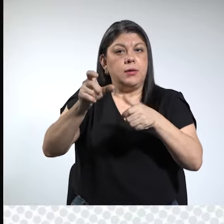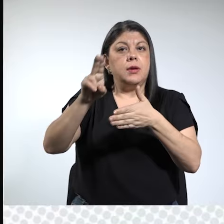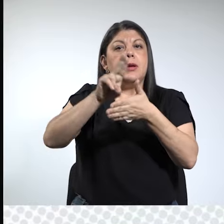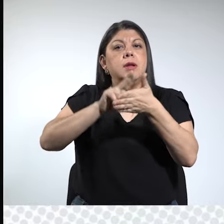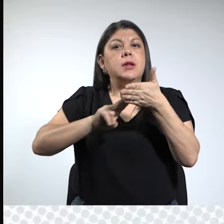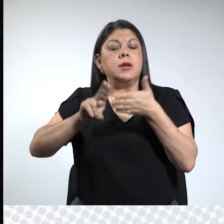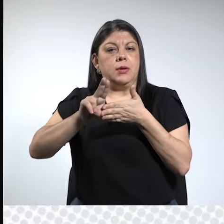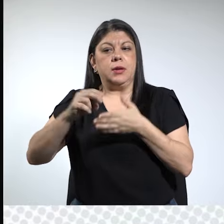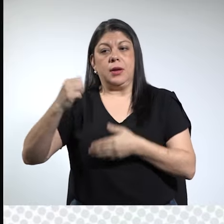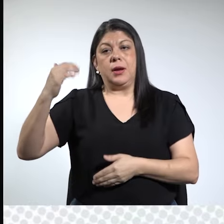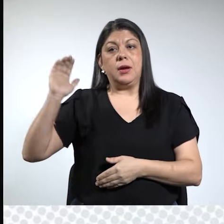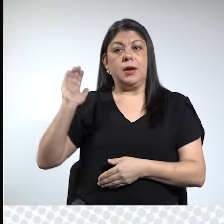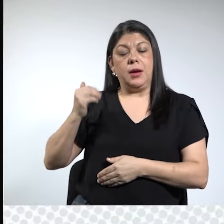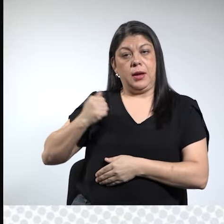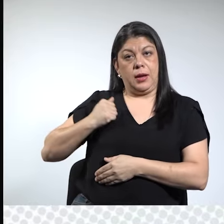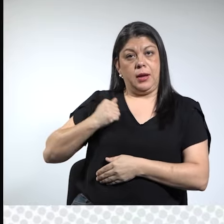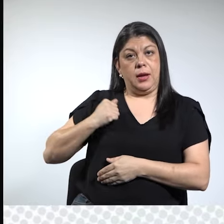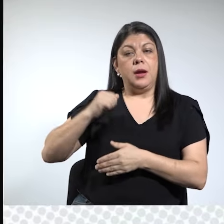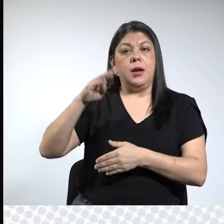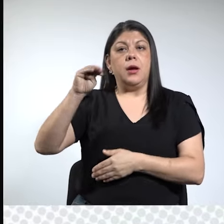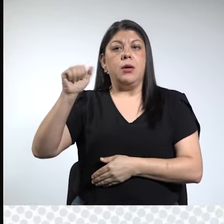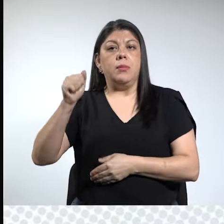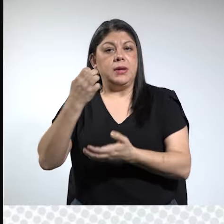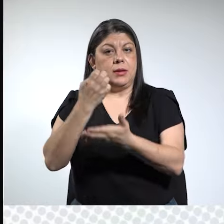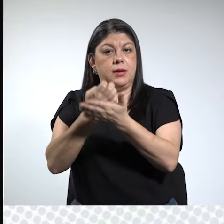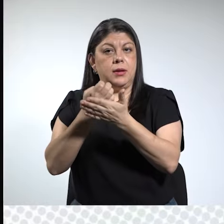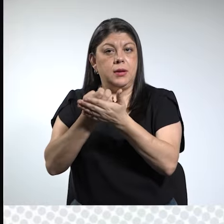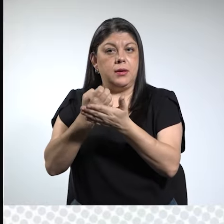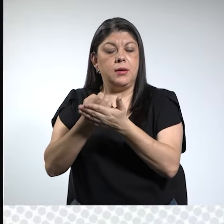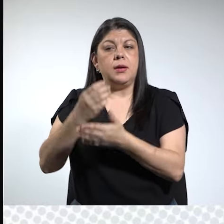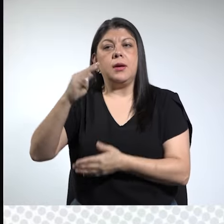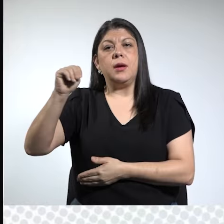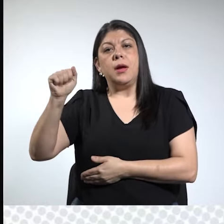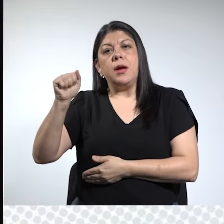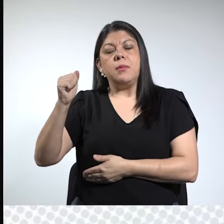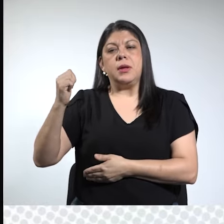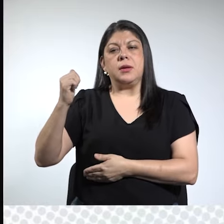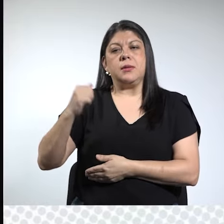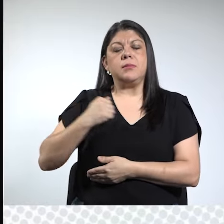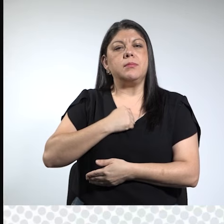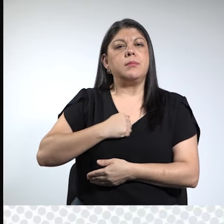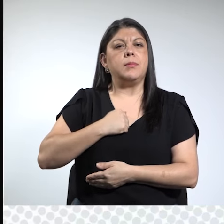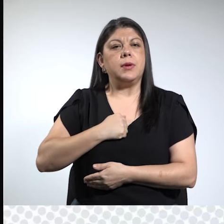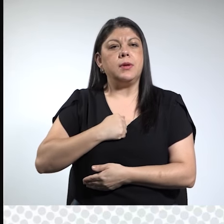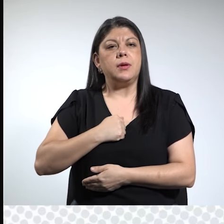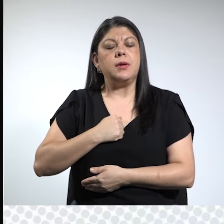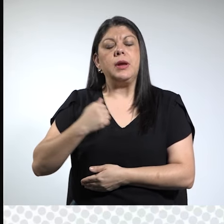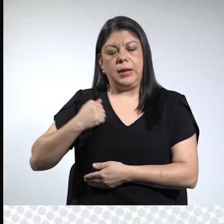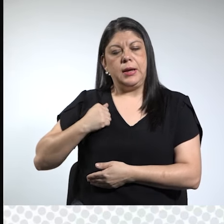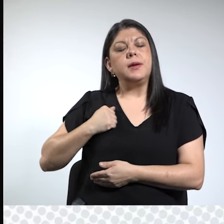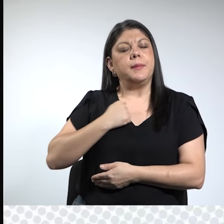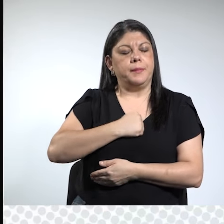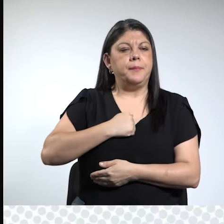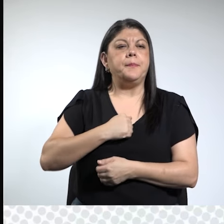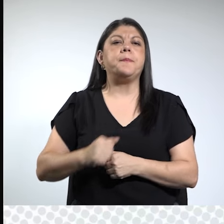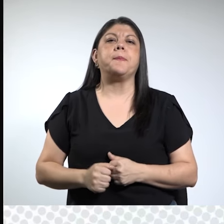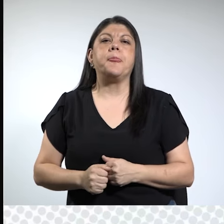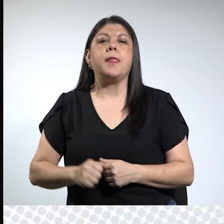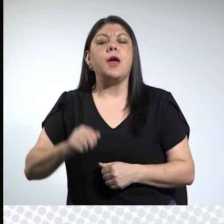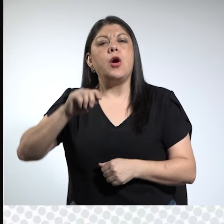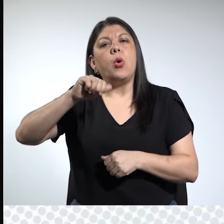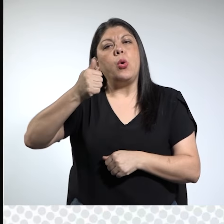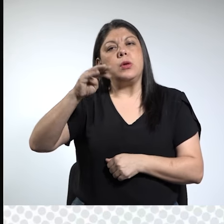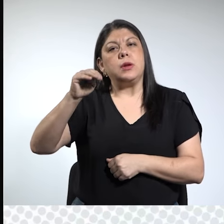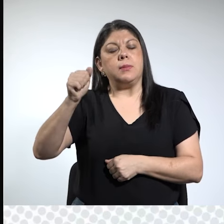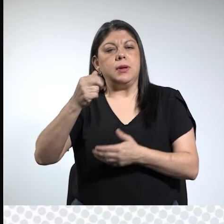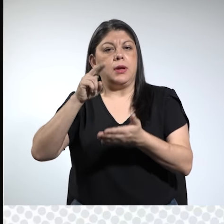Universidad de New Brunswick en Canadá, tengo una maestría en economía de la Universidad de Concordia en Canadá, sí, perdón. Otra